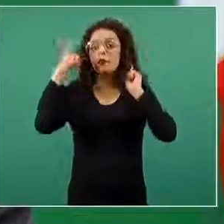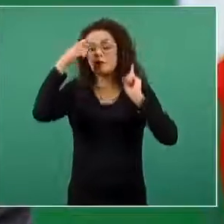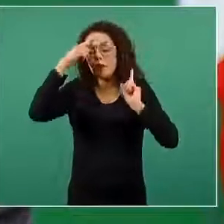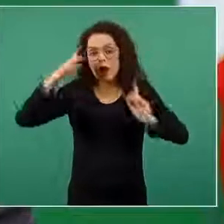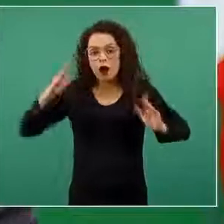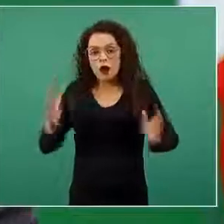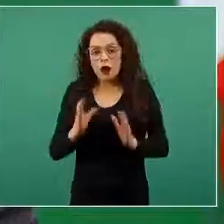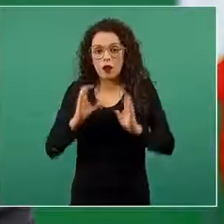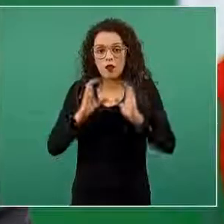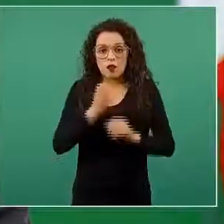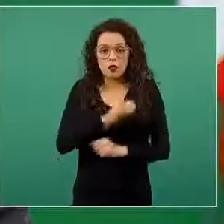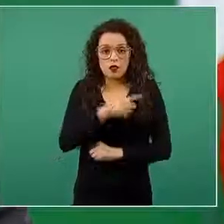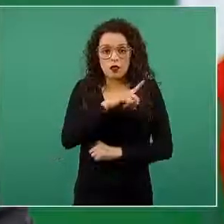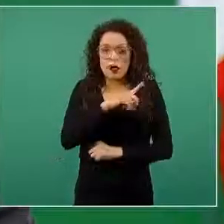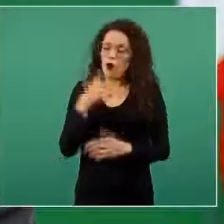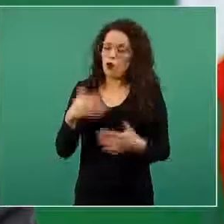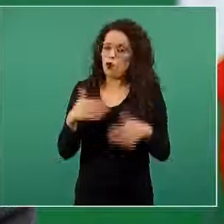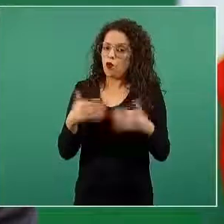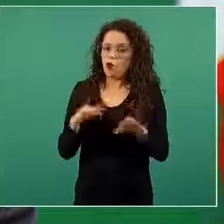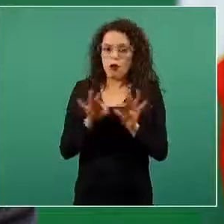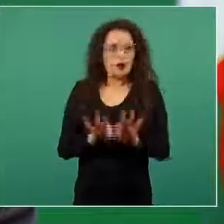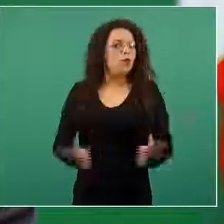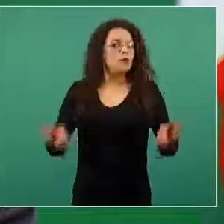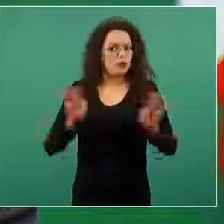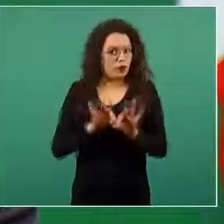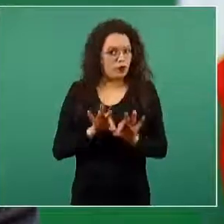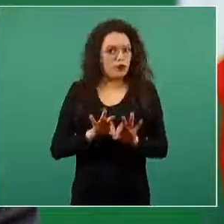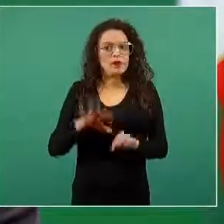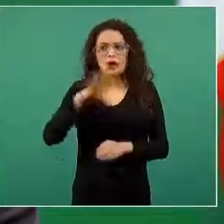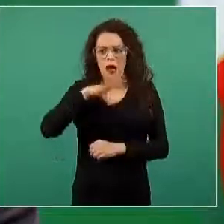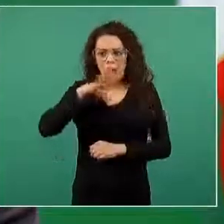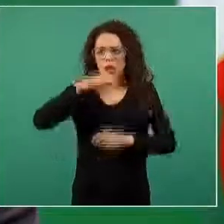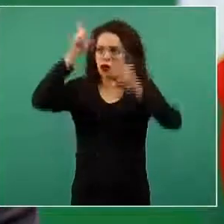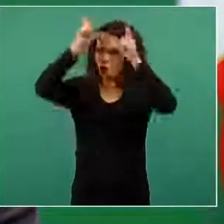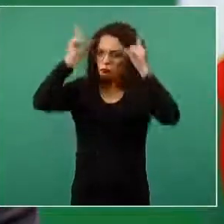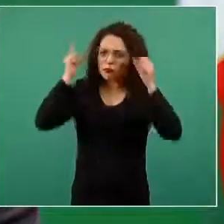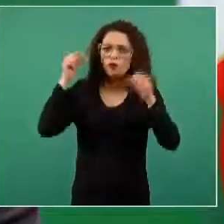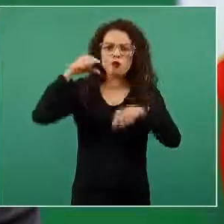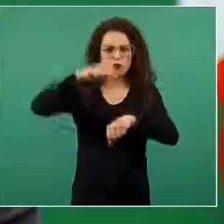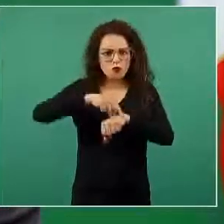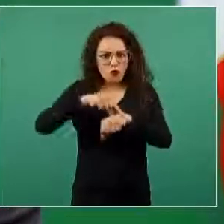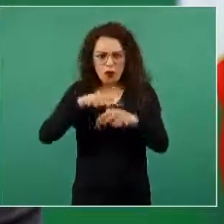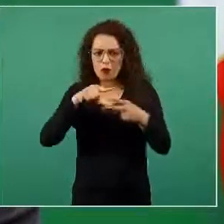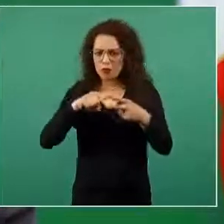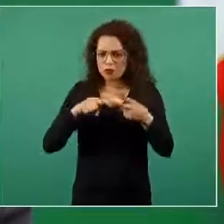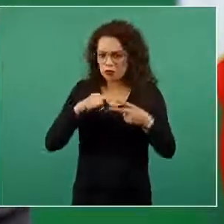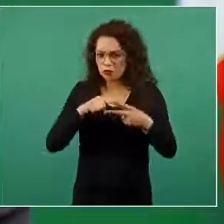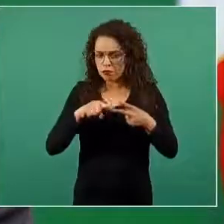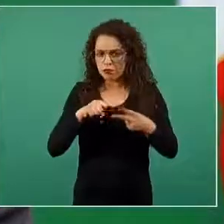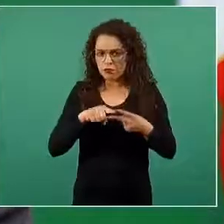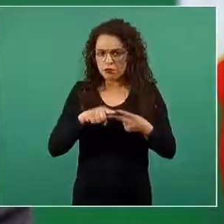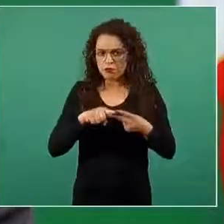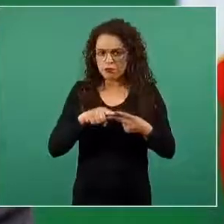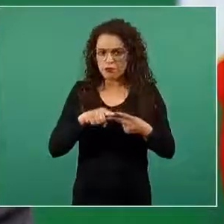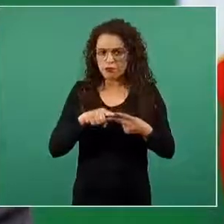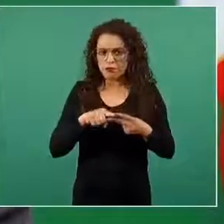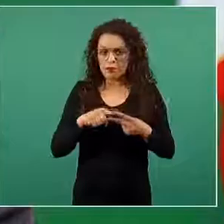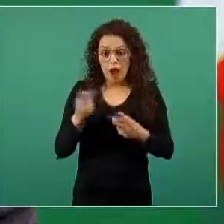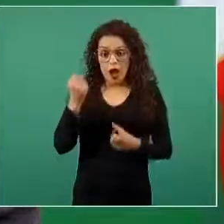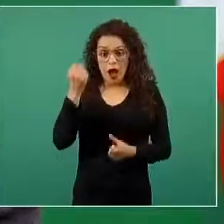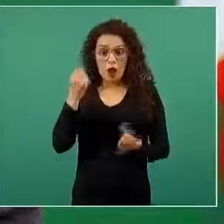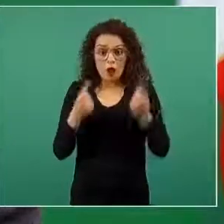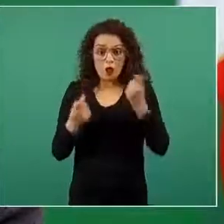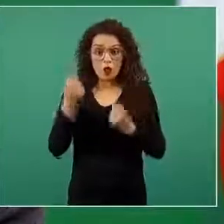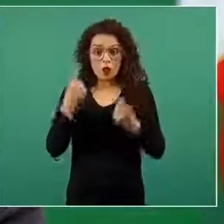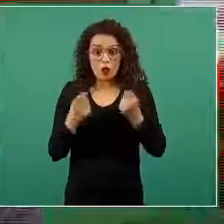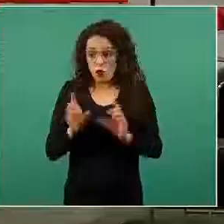salud muy importante. ¿Por qué? Porque tenemos enfermeras y médicos que son inclusive hasta algunos de